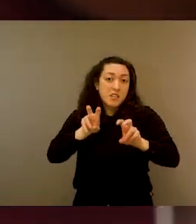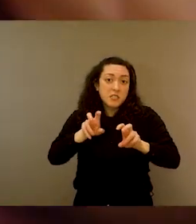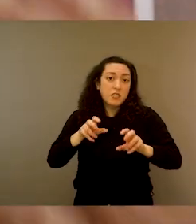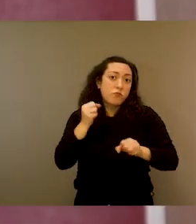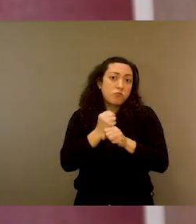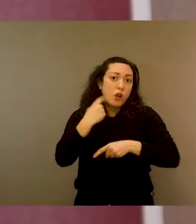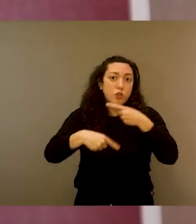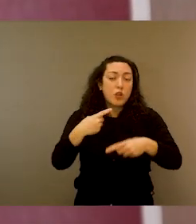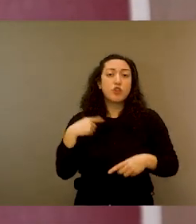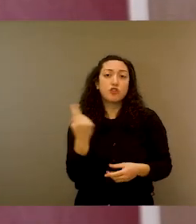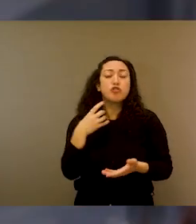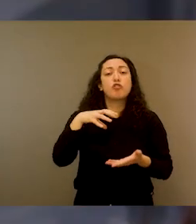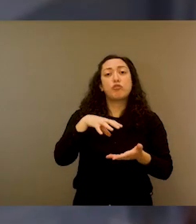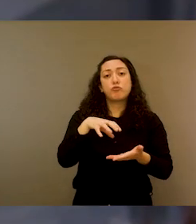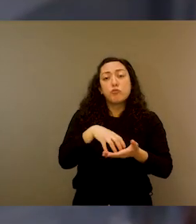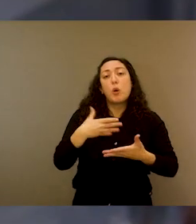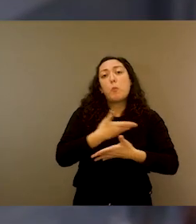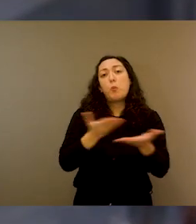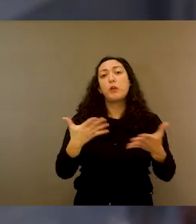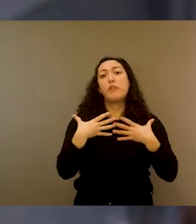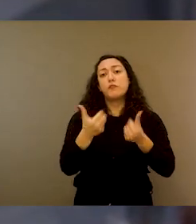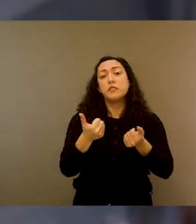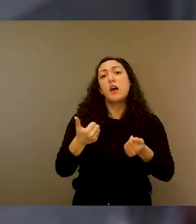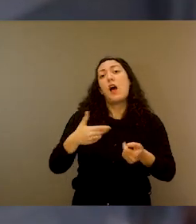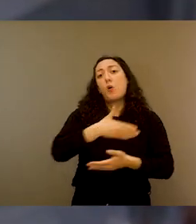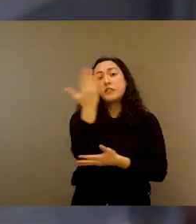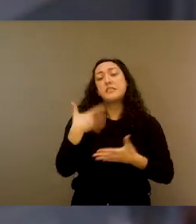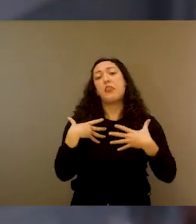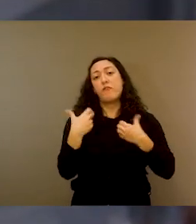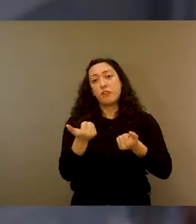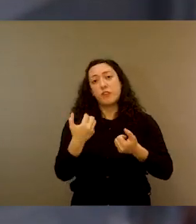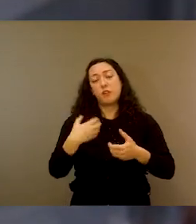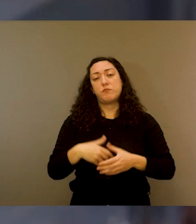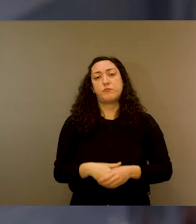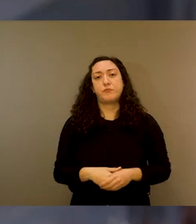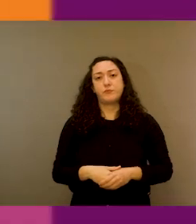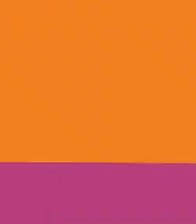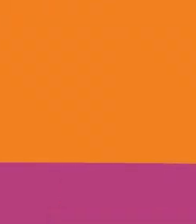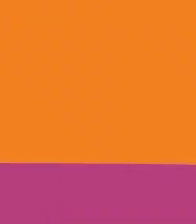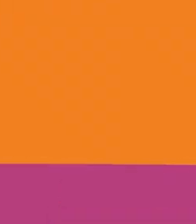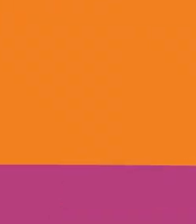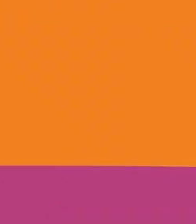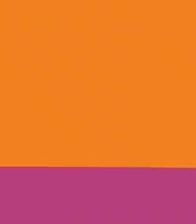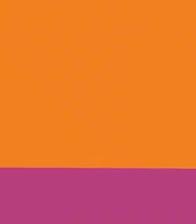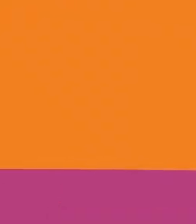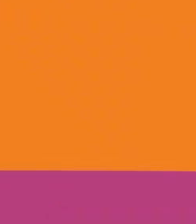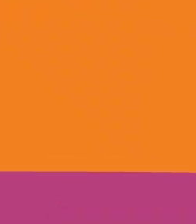interesa. Somos la Defensoría del Público, en defensa de las audiencias.